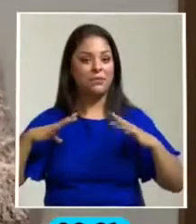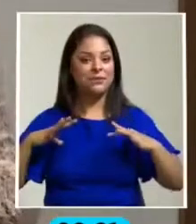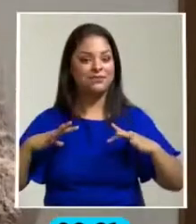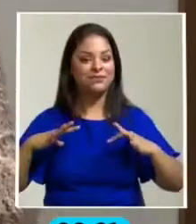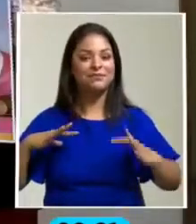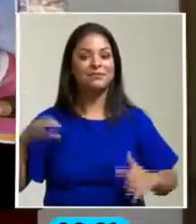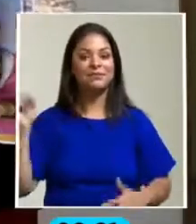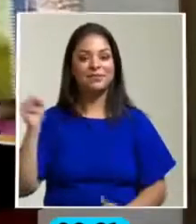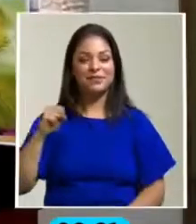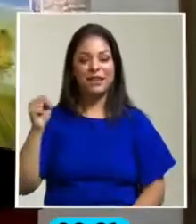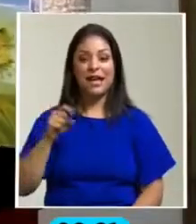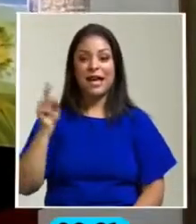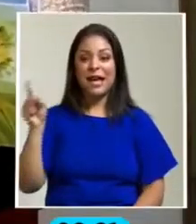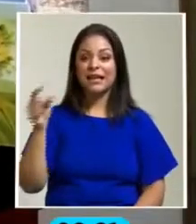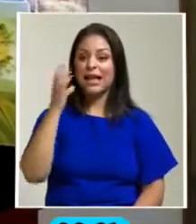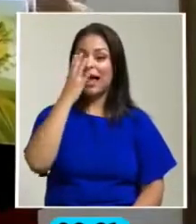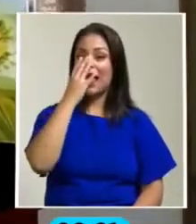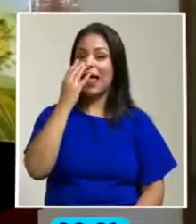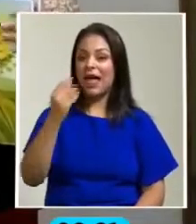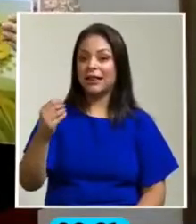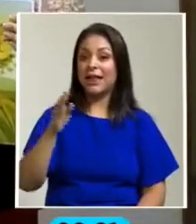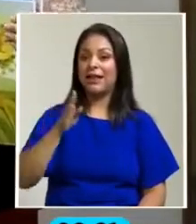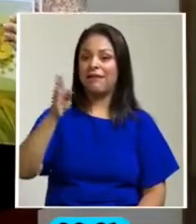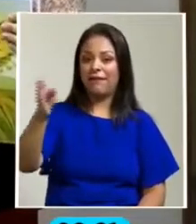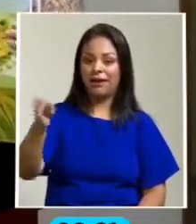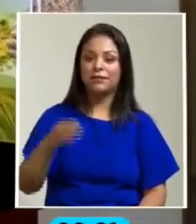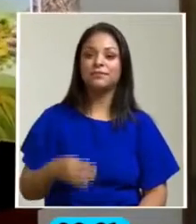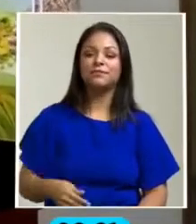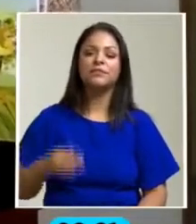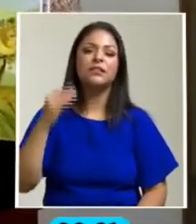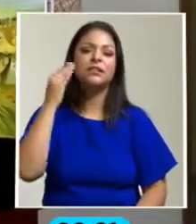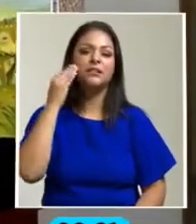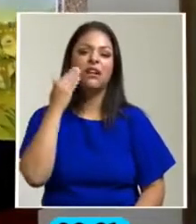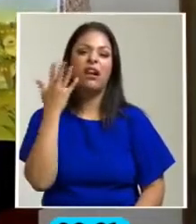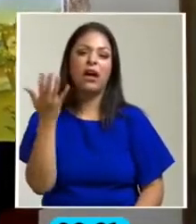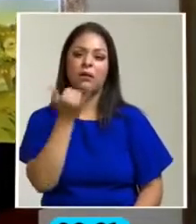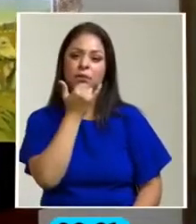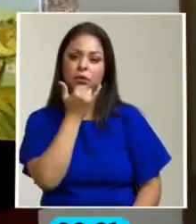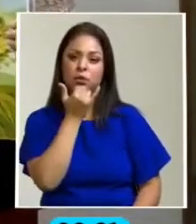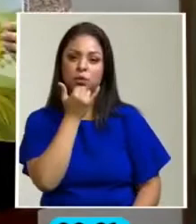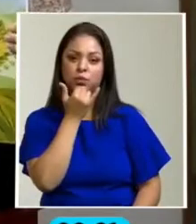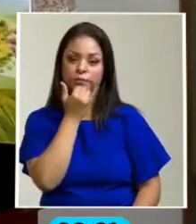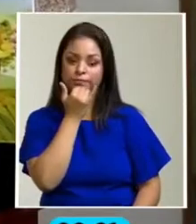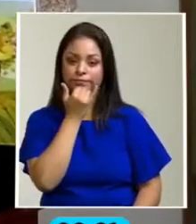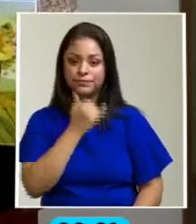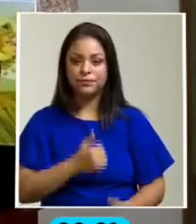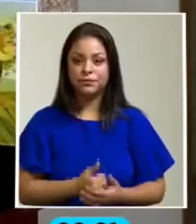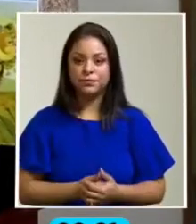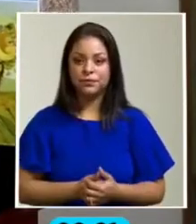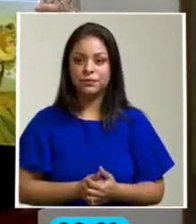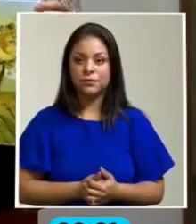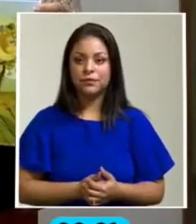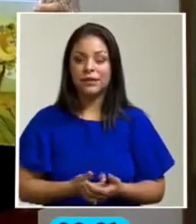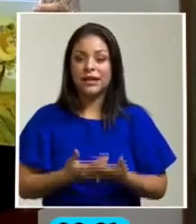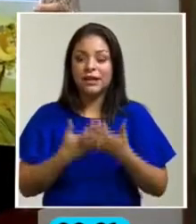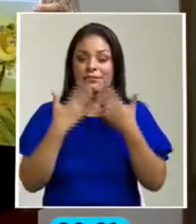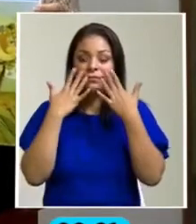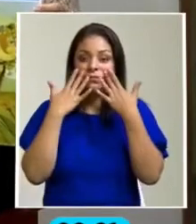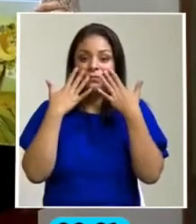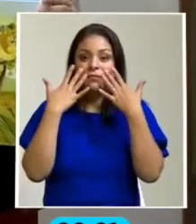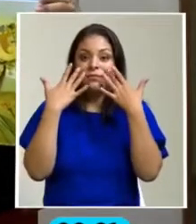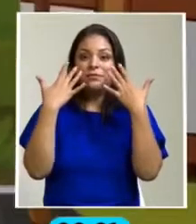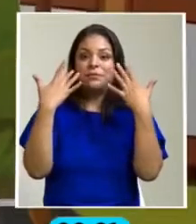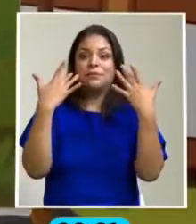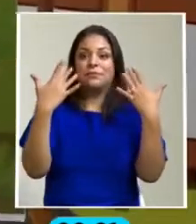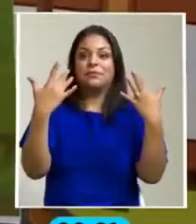esa Danta iba para allá. ¿Y saben qué pasó? Que deslumbrante entonces la Danta regresó